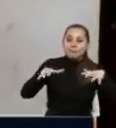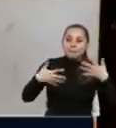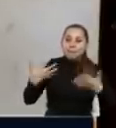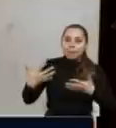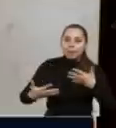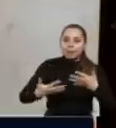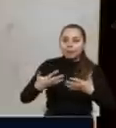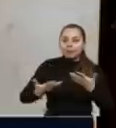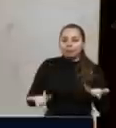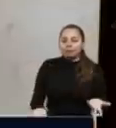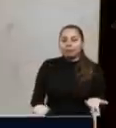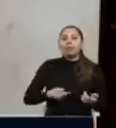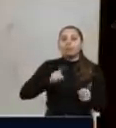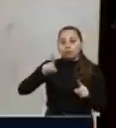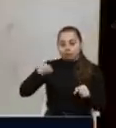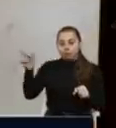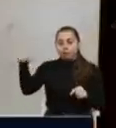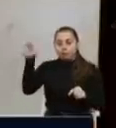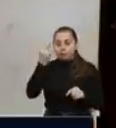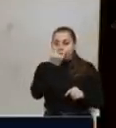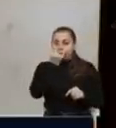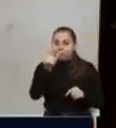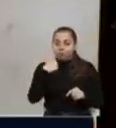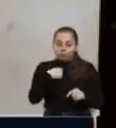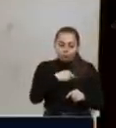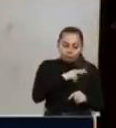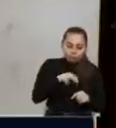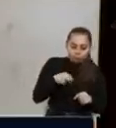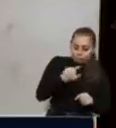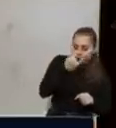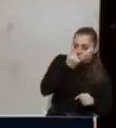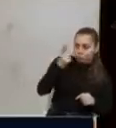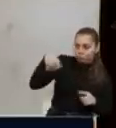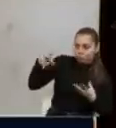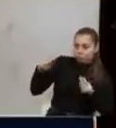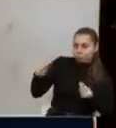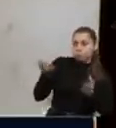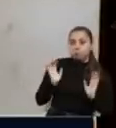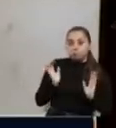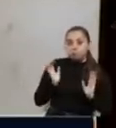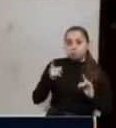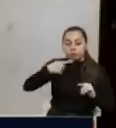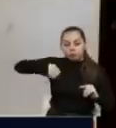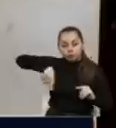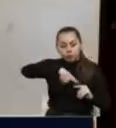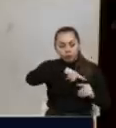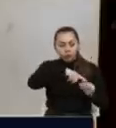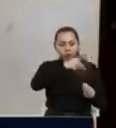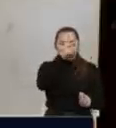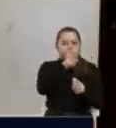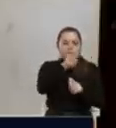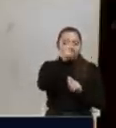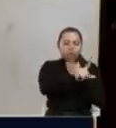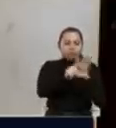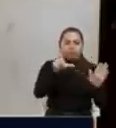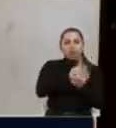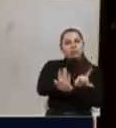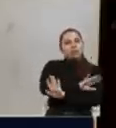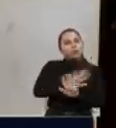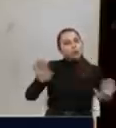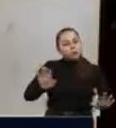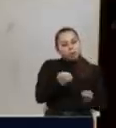Y que ellos también interesados, nosotros interesados en que estas organizaciones ilegales no se